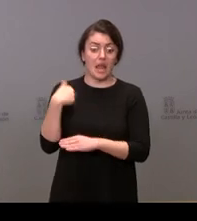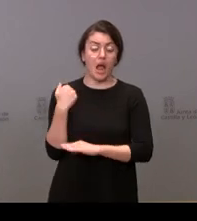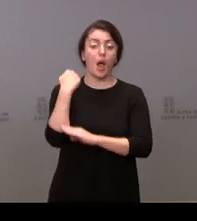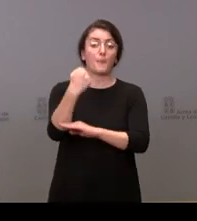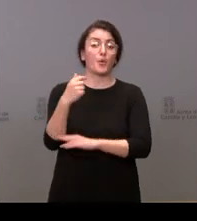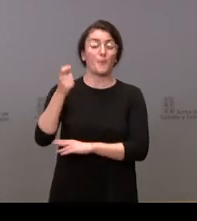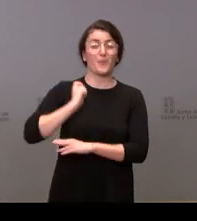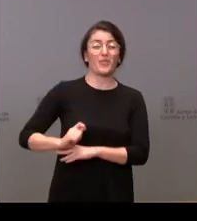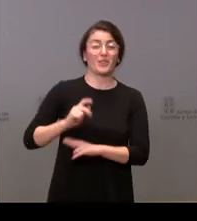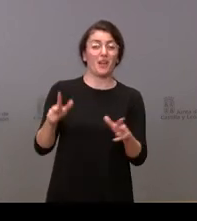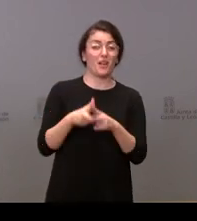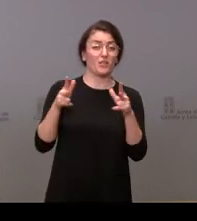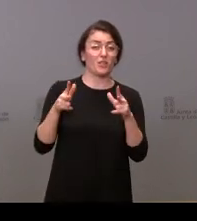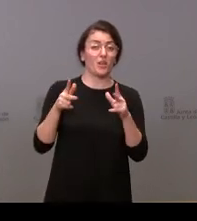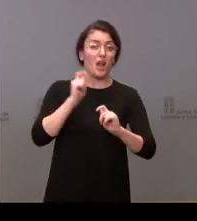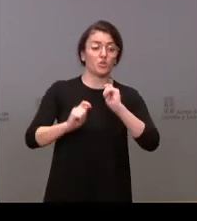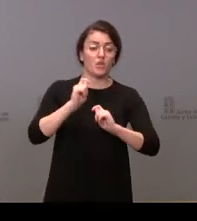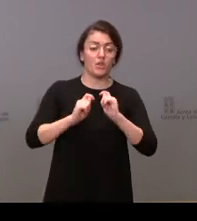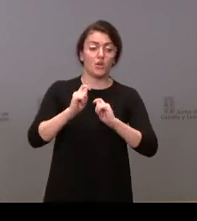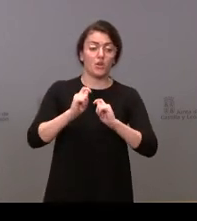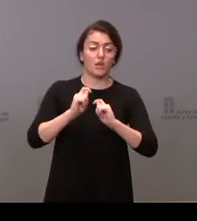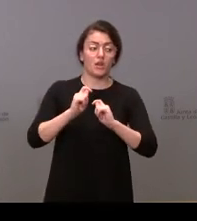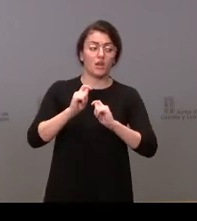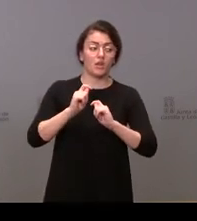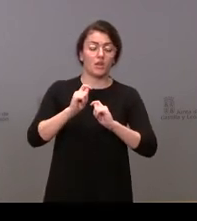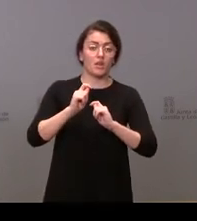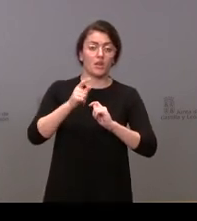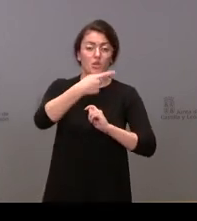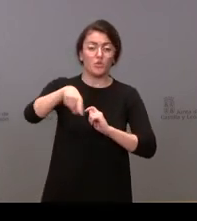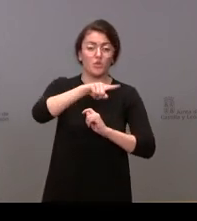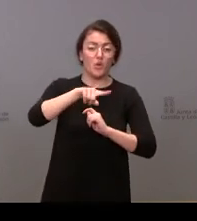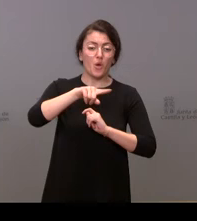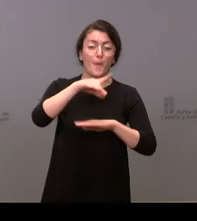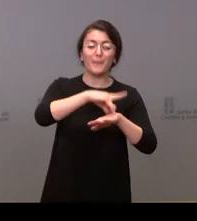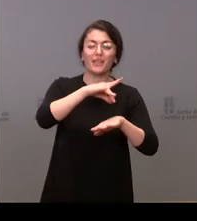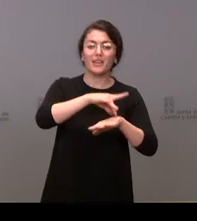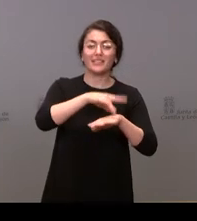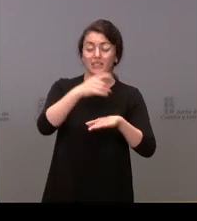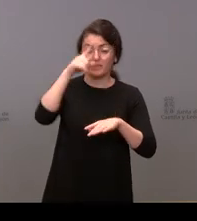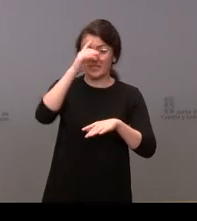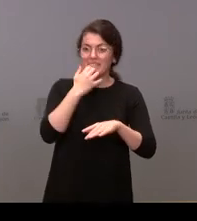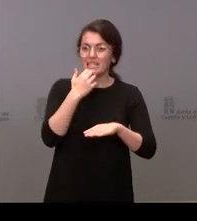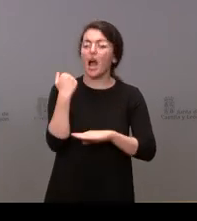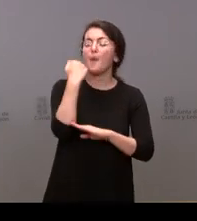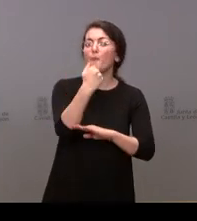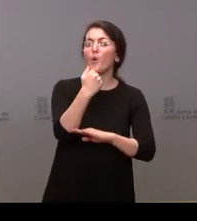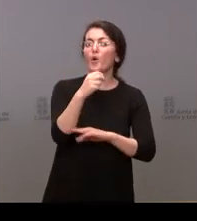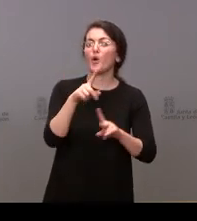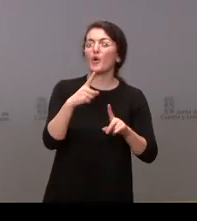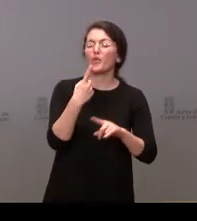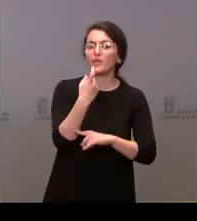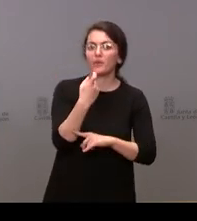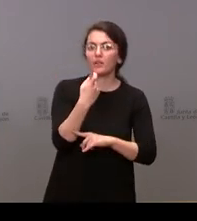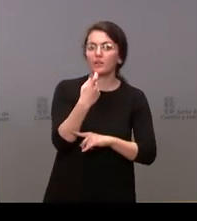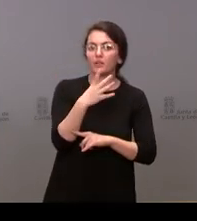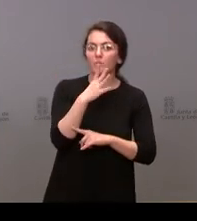asociaciones y de miles de pacientes y no necesita más apoyo. Y aplicamos esto